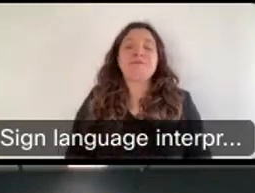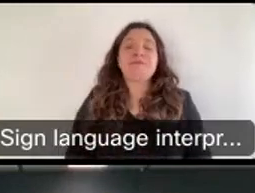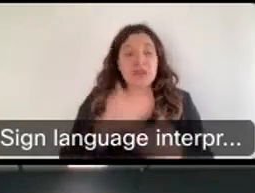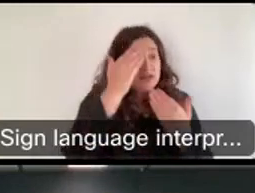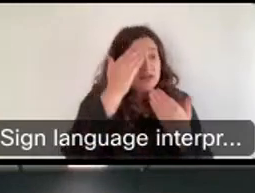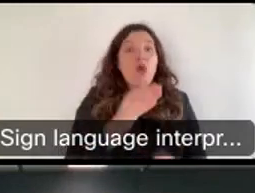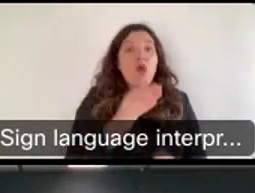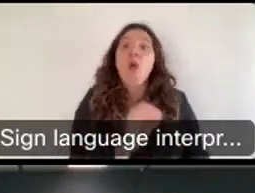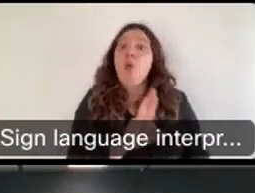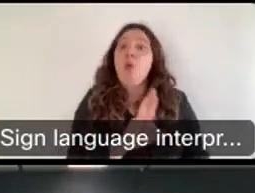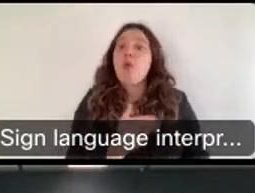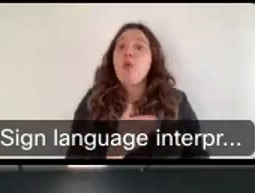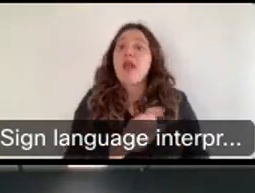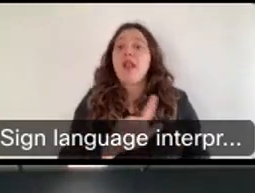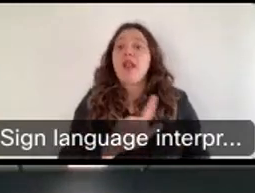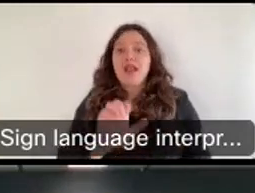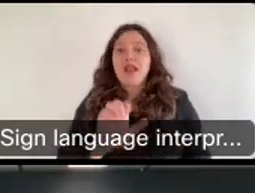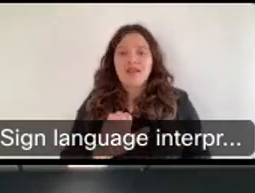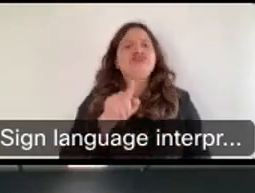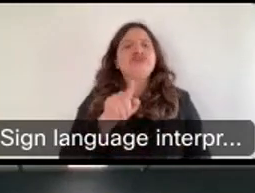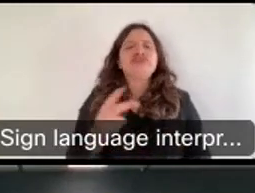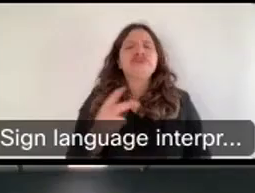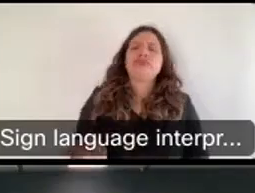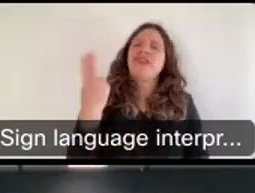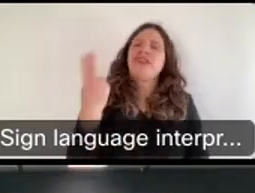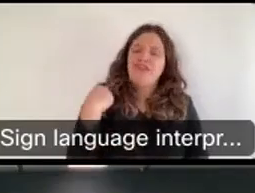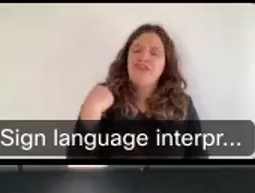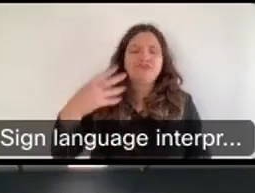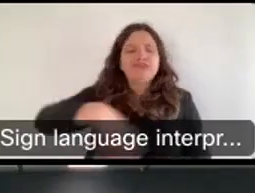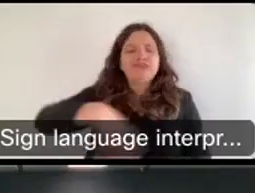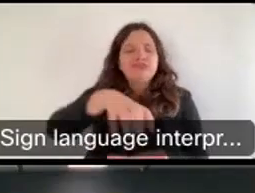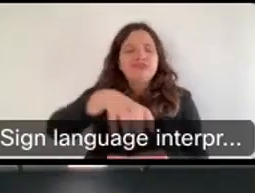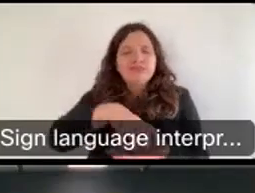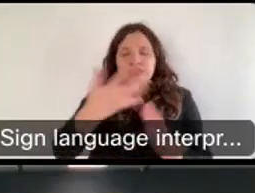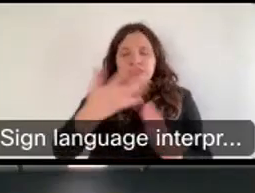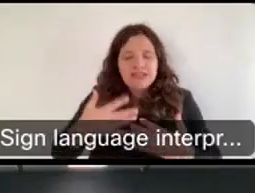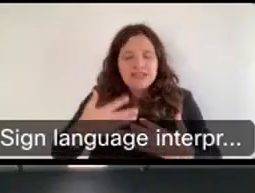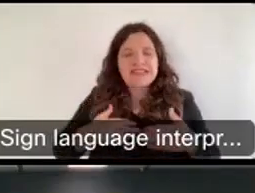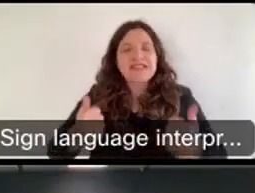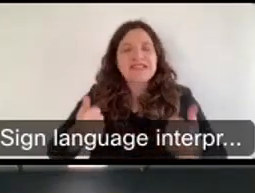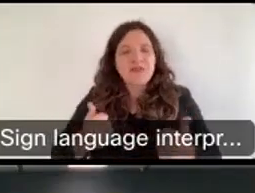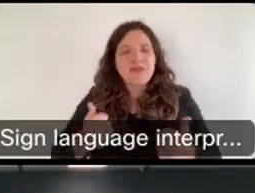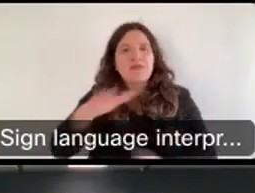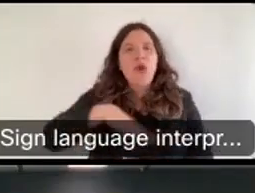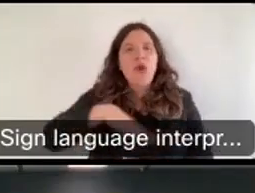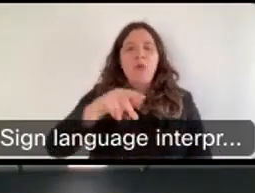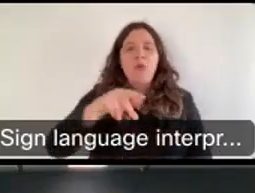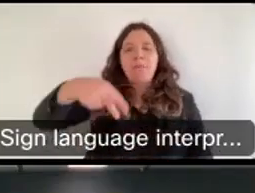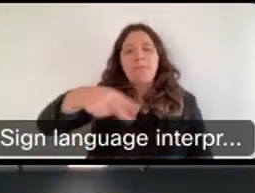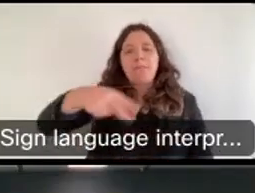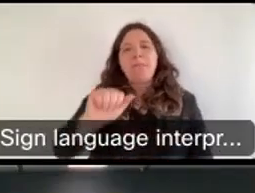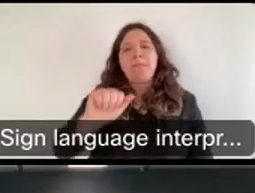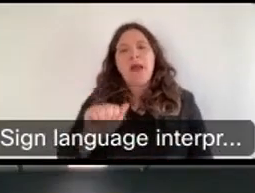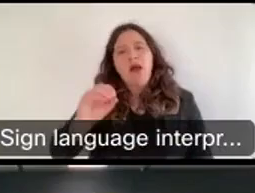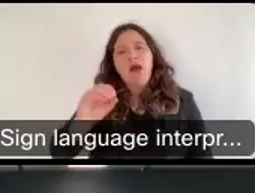Solar, jefa de la Unidad de Promoción de la Salud y Determinantes Sociales de la Organización Panamericana de la Salud,